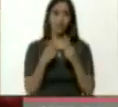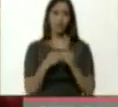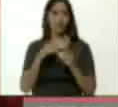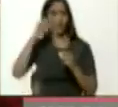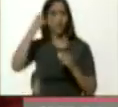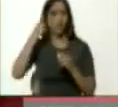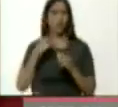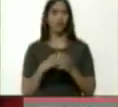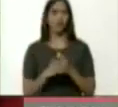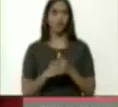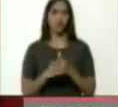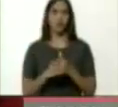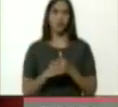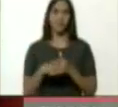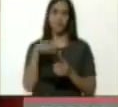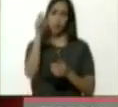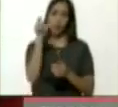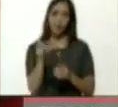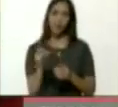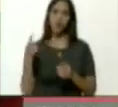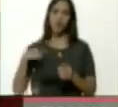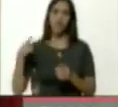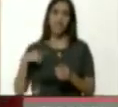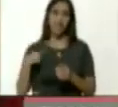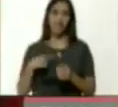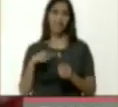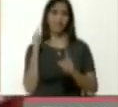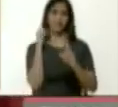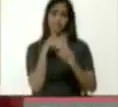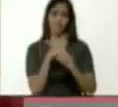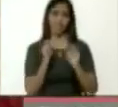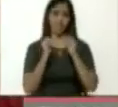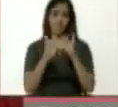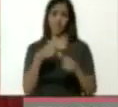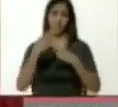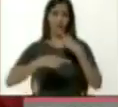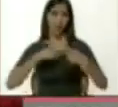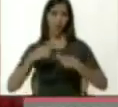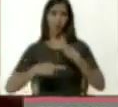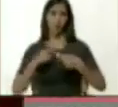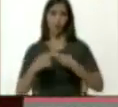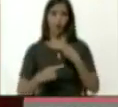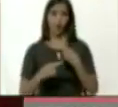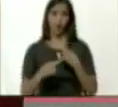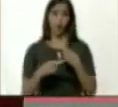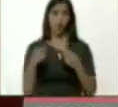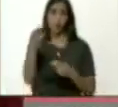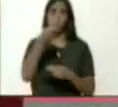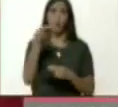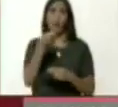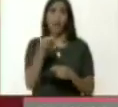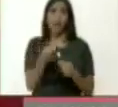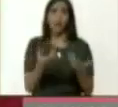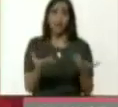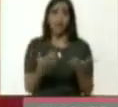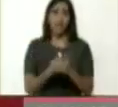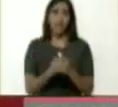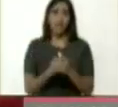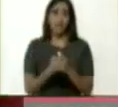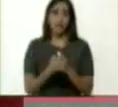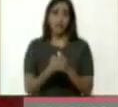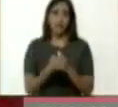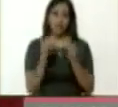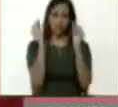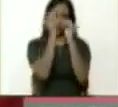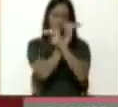recuerden, que este personaje lo tienen desde el principio de la revolución, ¿sí? Tratando de desvirtuar con